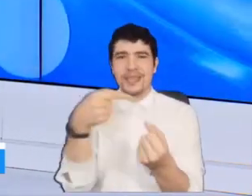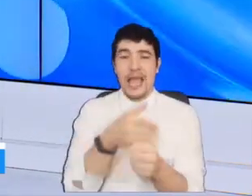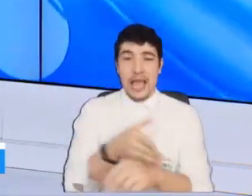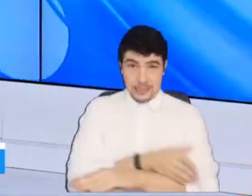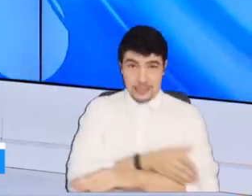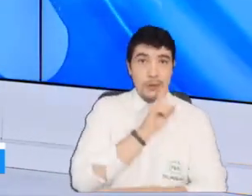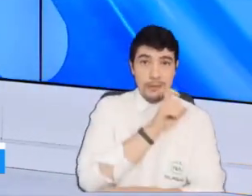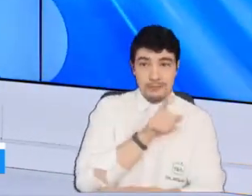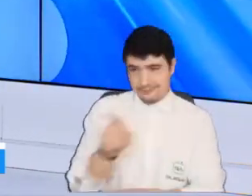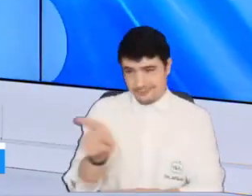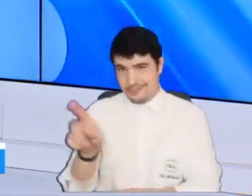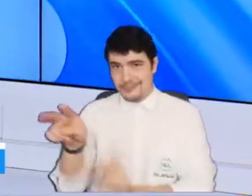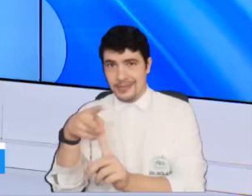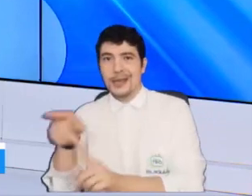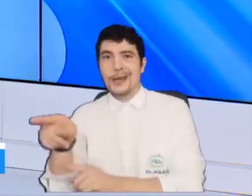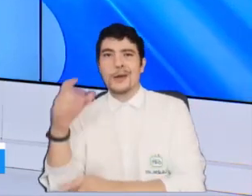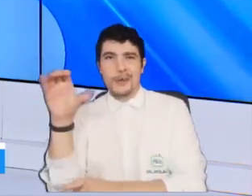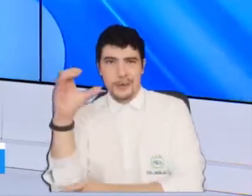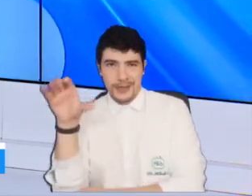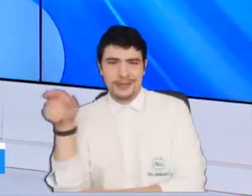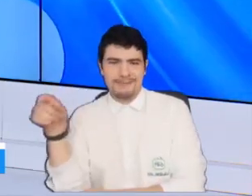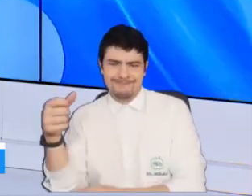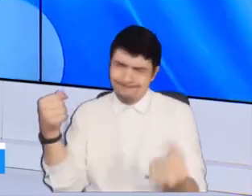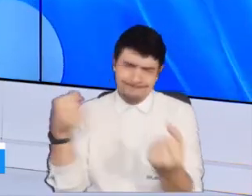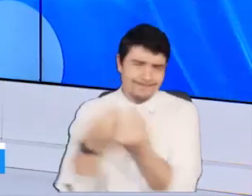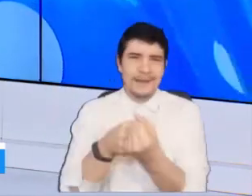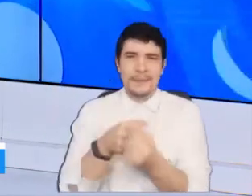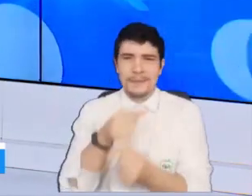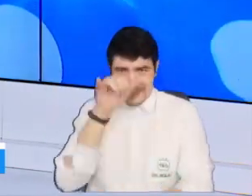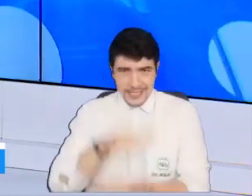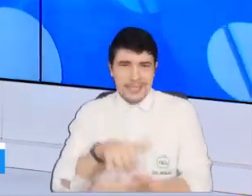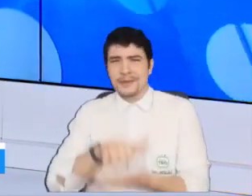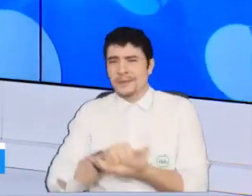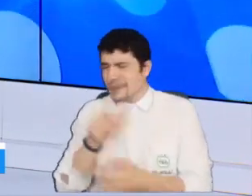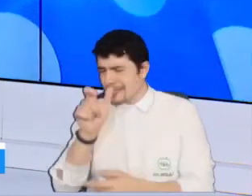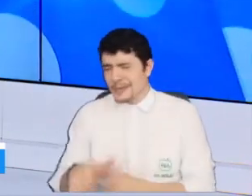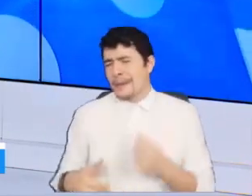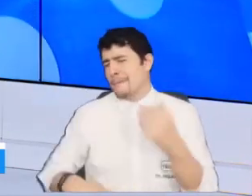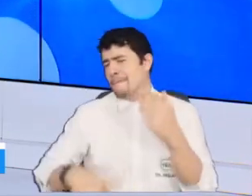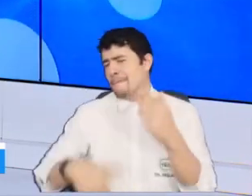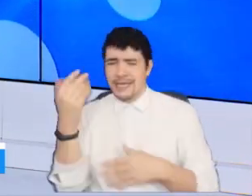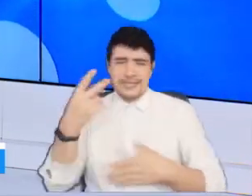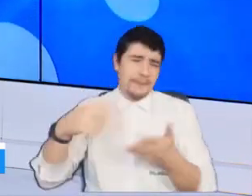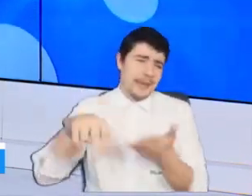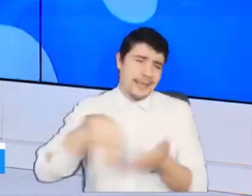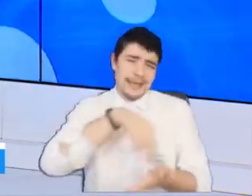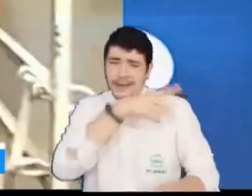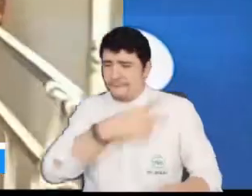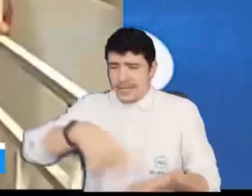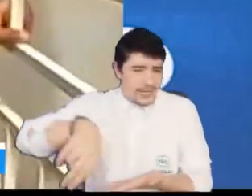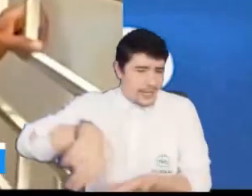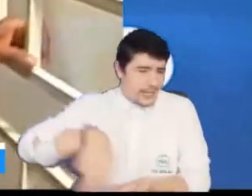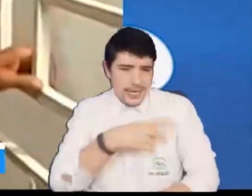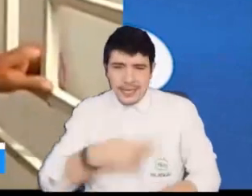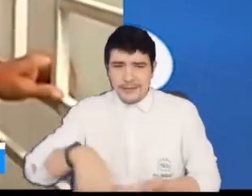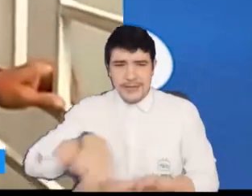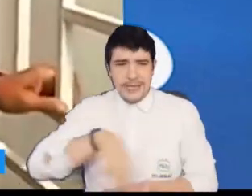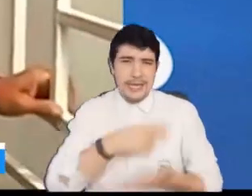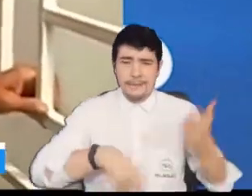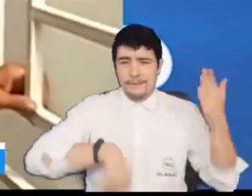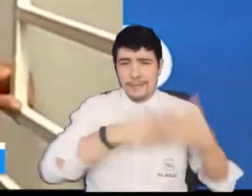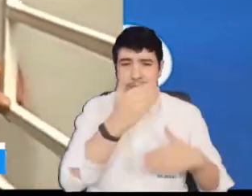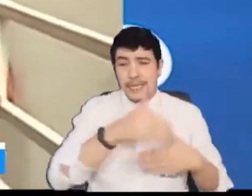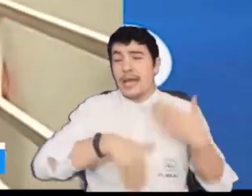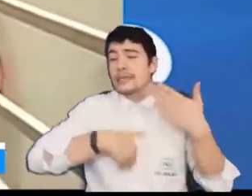el pitazo inicial hasta que se apagan las luces del Estadio General Santander, baila vestido de indio. Yo soy Pedro Montes